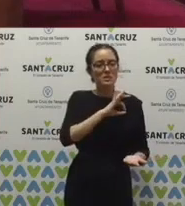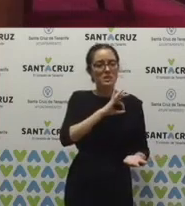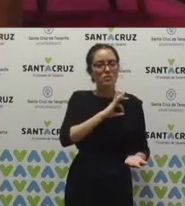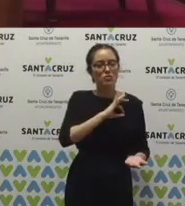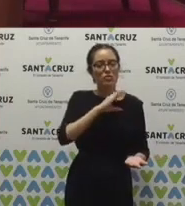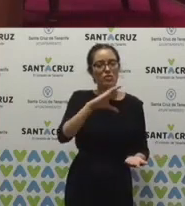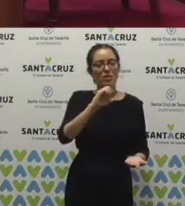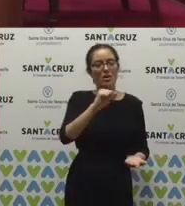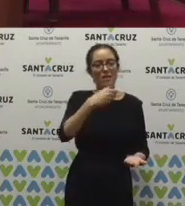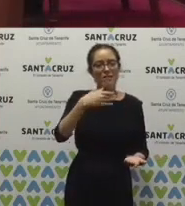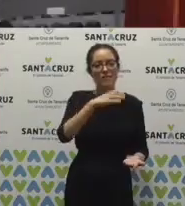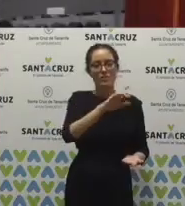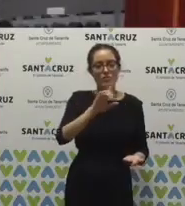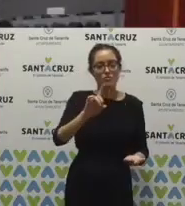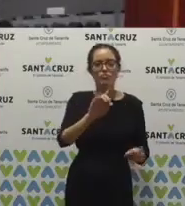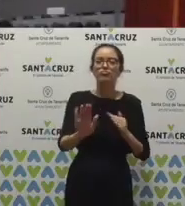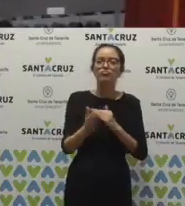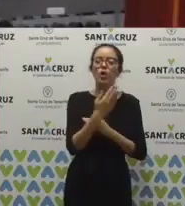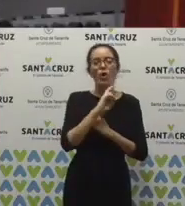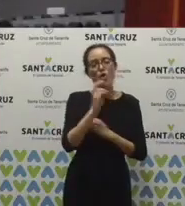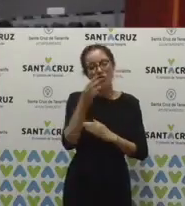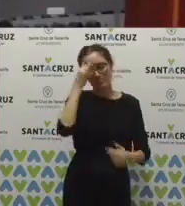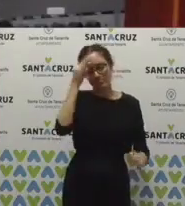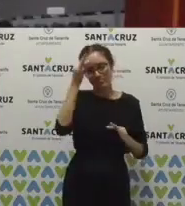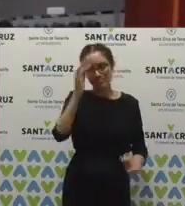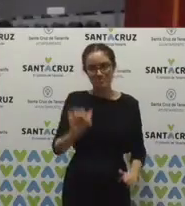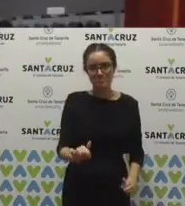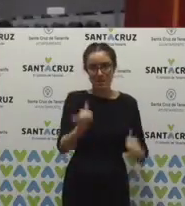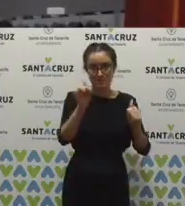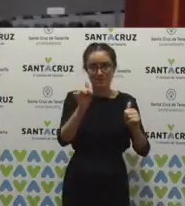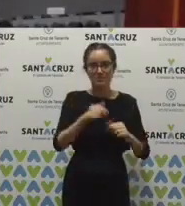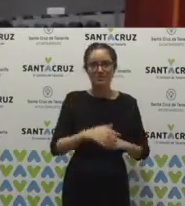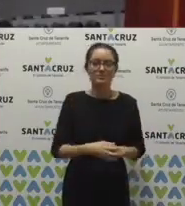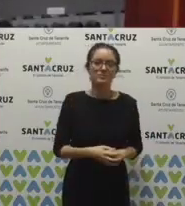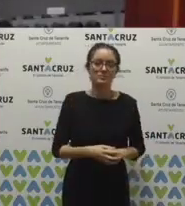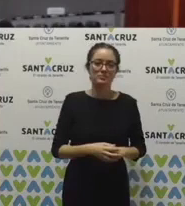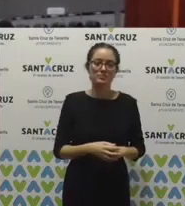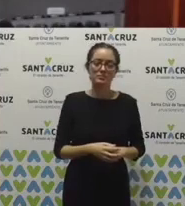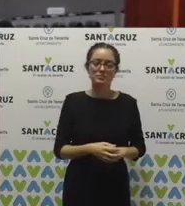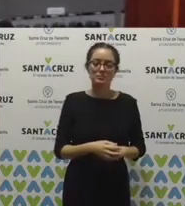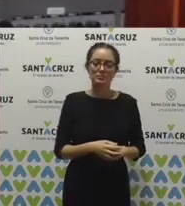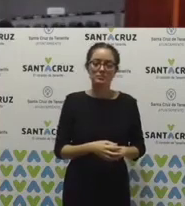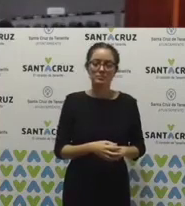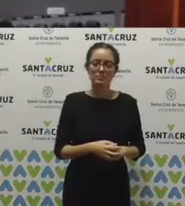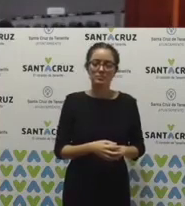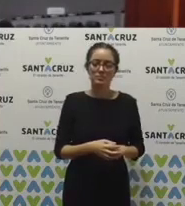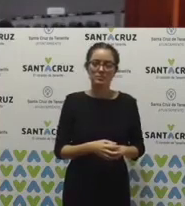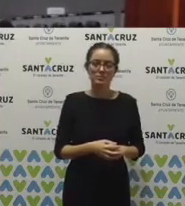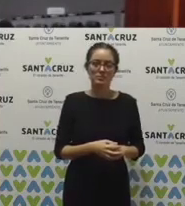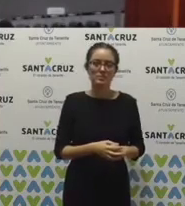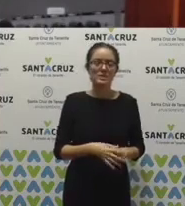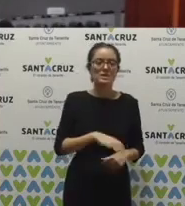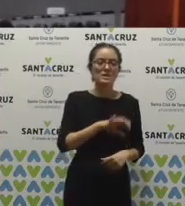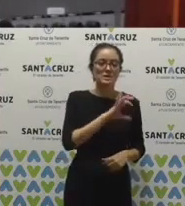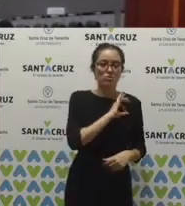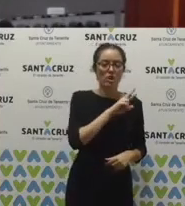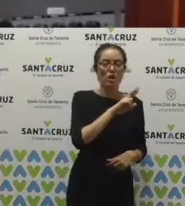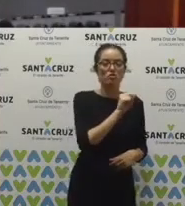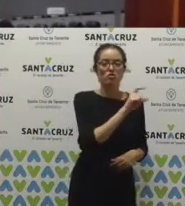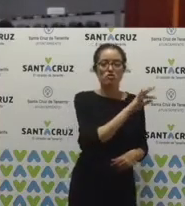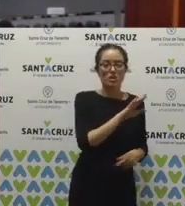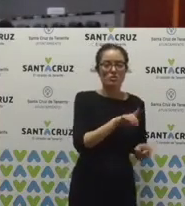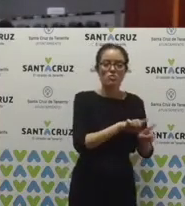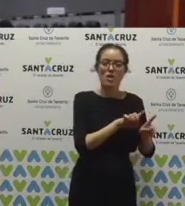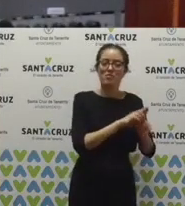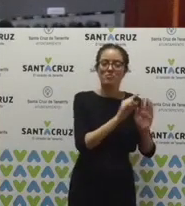cabello o al menos ahí se hemos conseguido que en los apartados sociales que llevaba doña rosario gonzález hayan